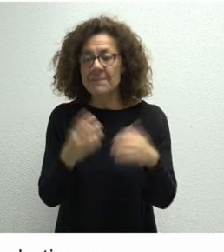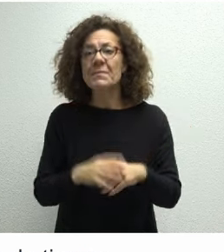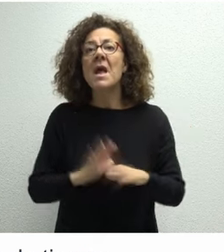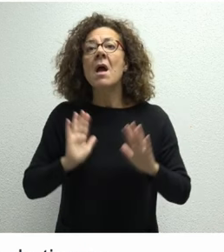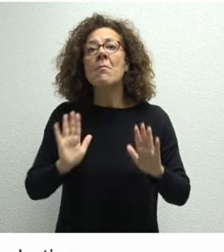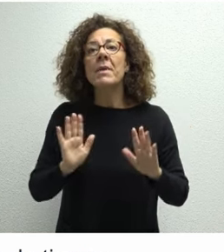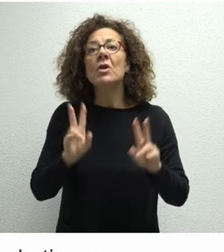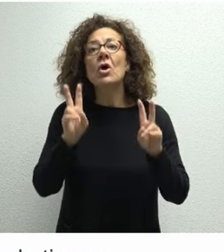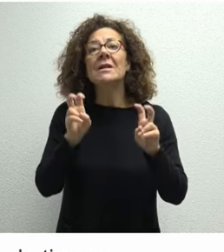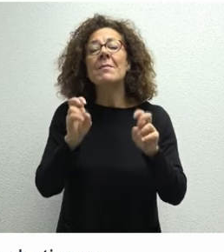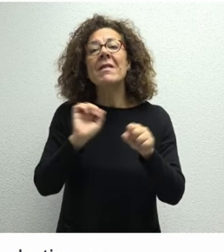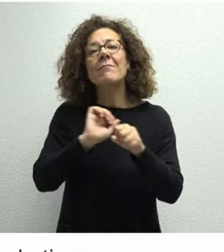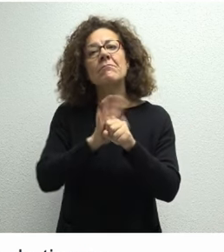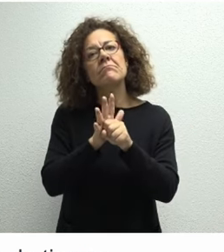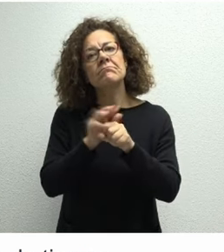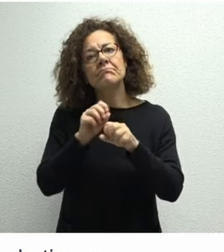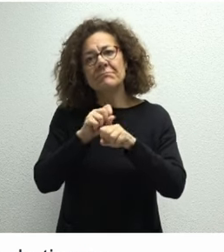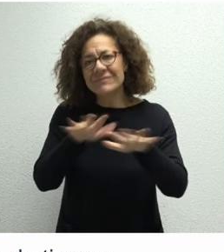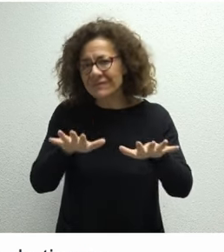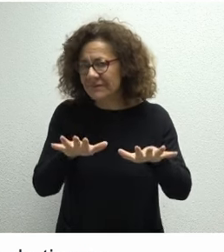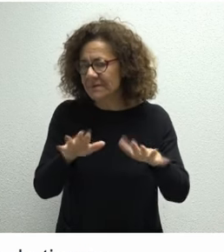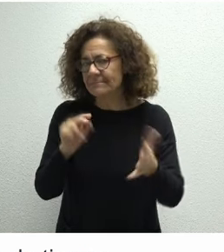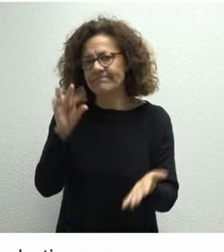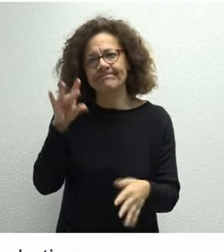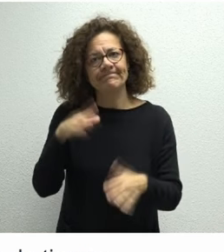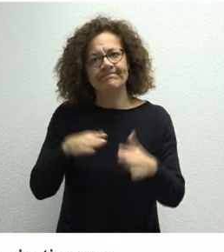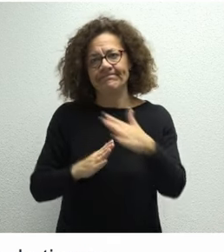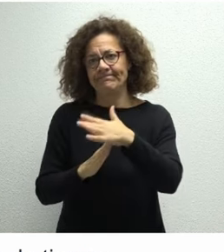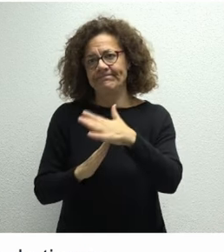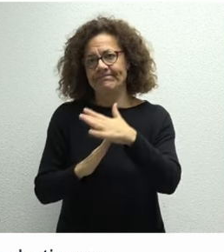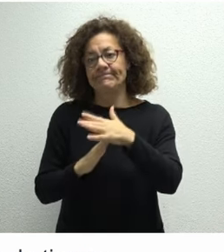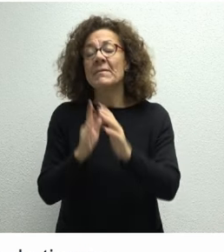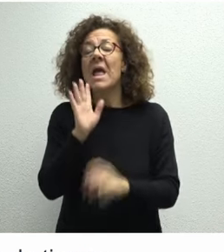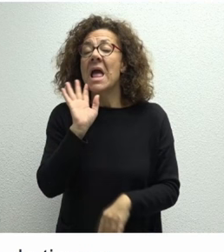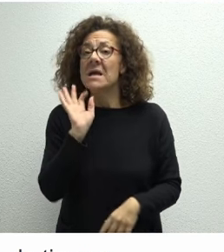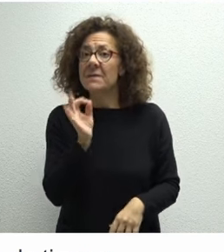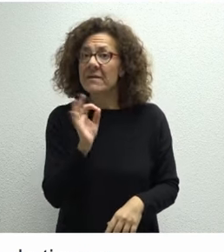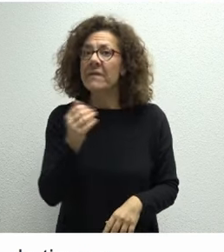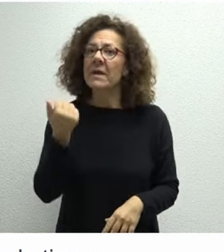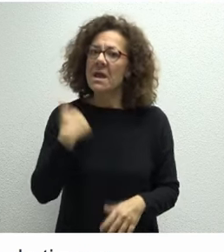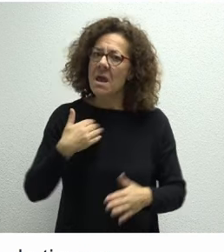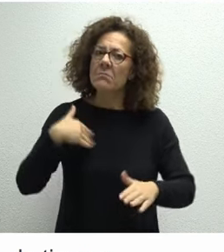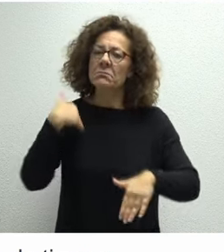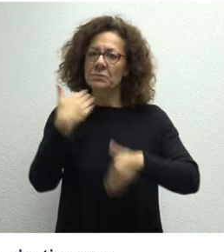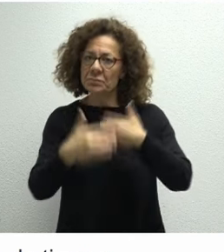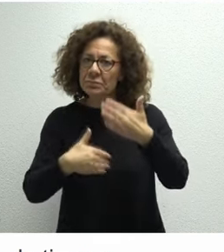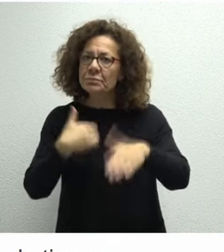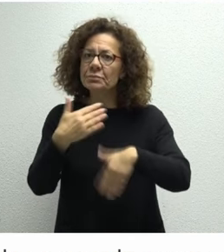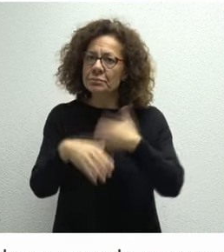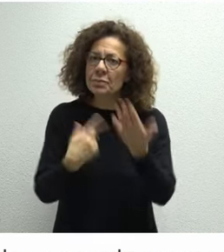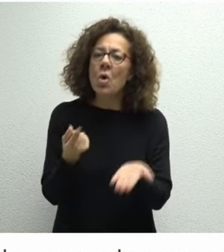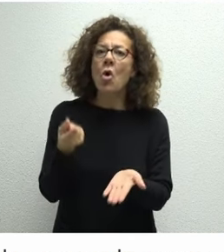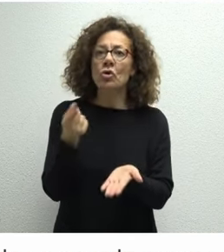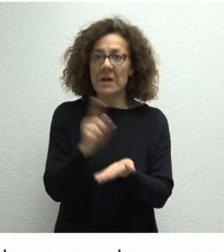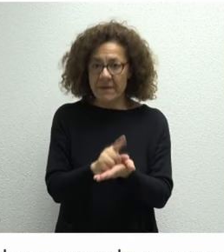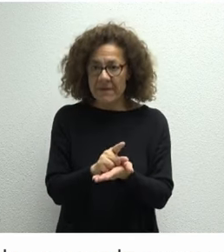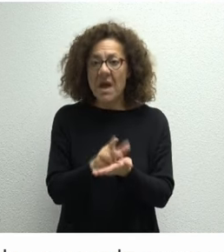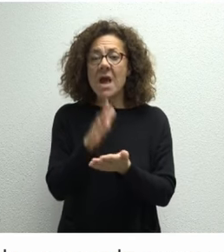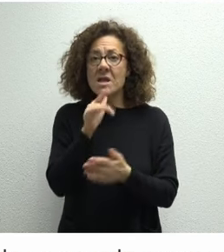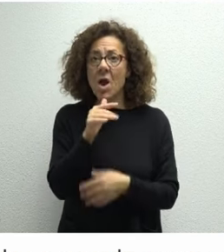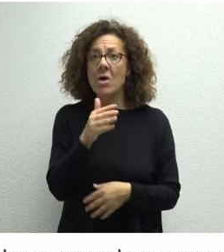pero el tema de la pandemia lo paralizó sí que es cierto que ya bueno todo se ha vuelto a poner en marcha y se retoman en ahora